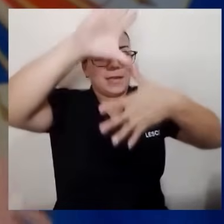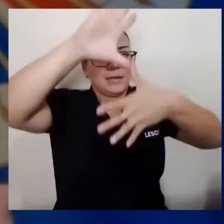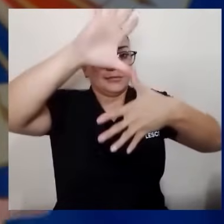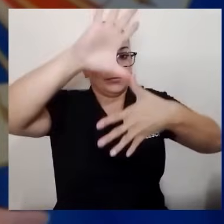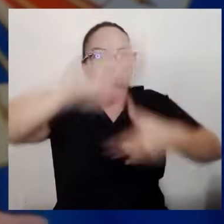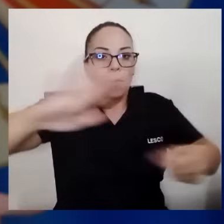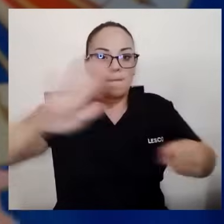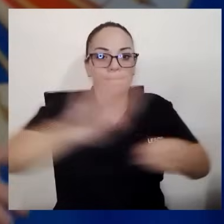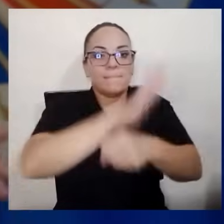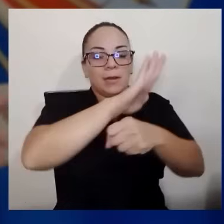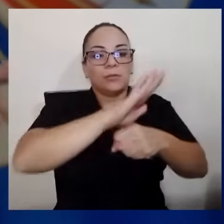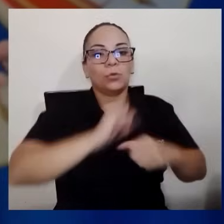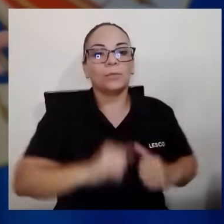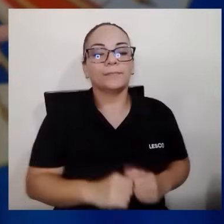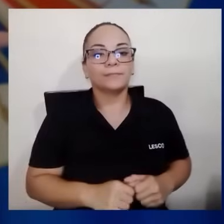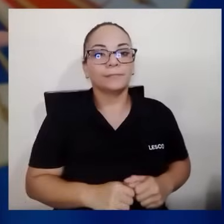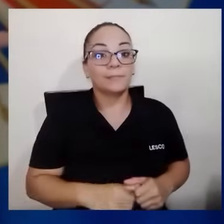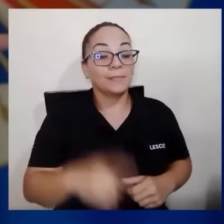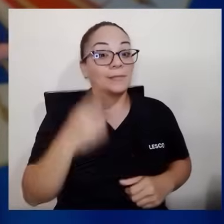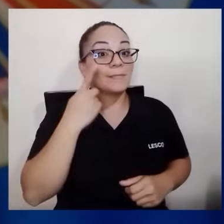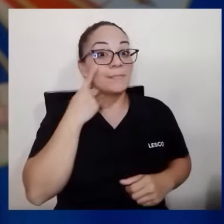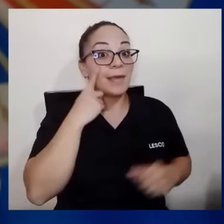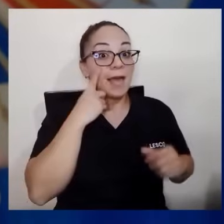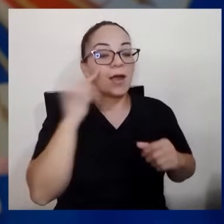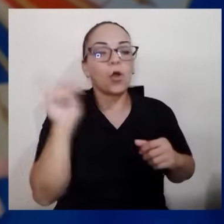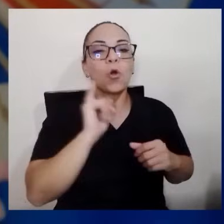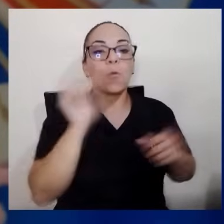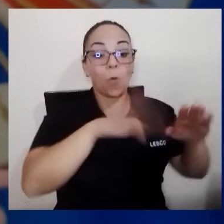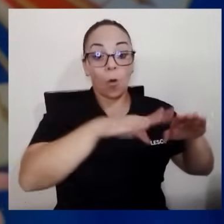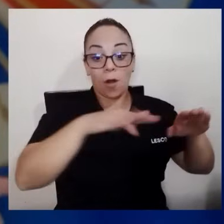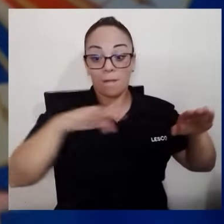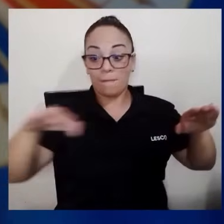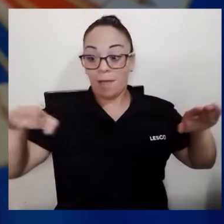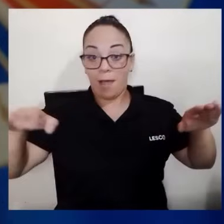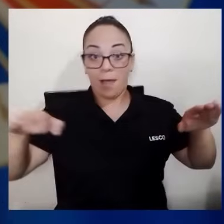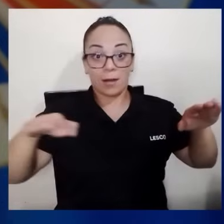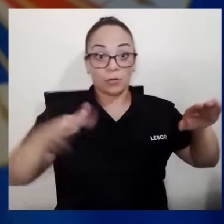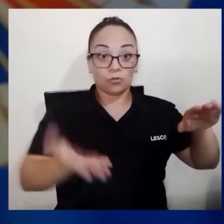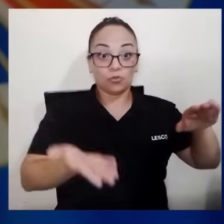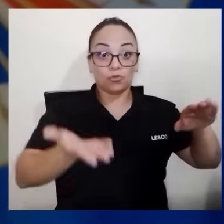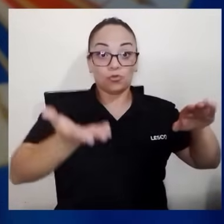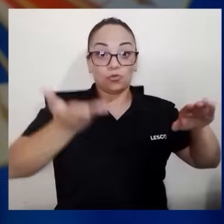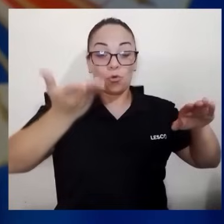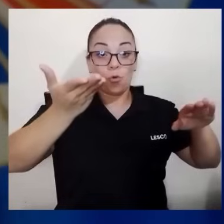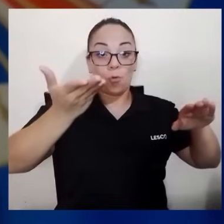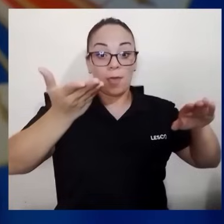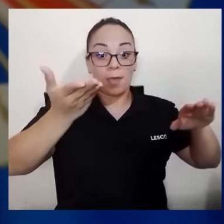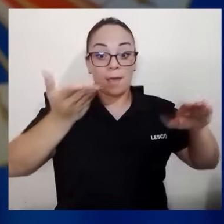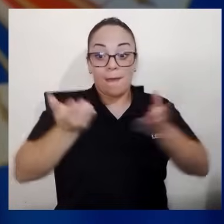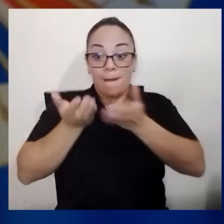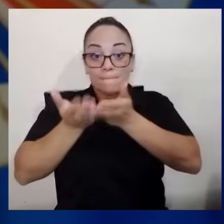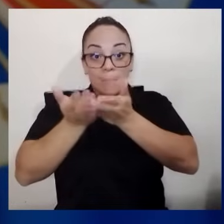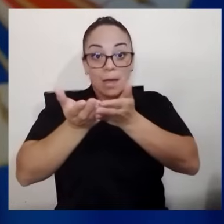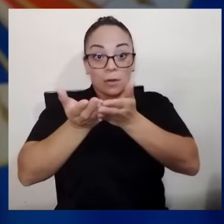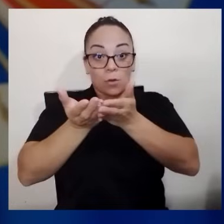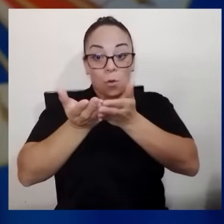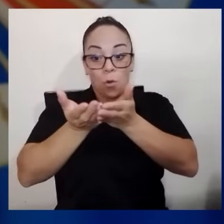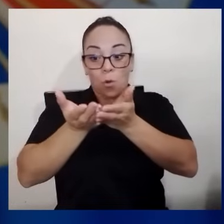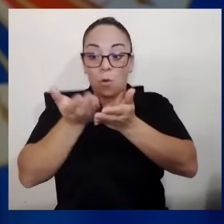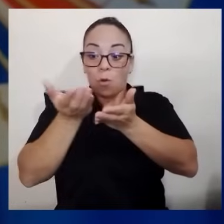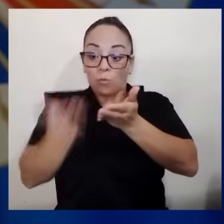marea de prosperidad Que suba no puede subir unos botes más que otros y es